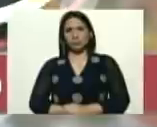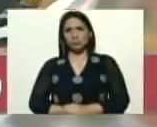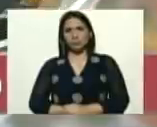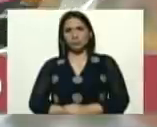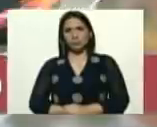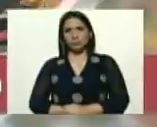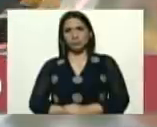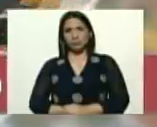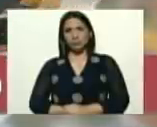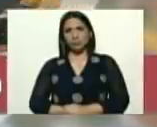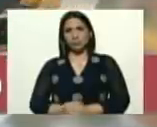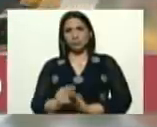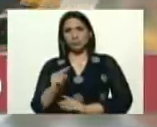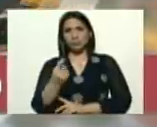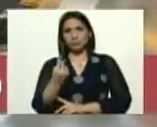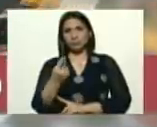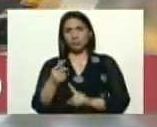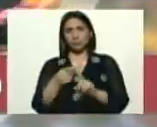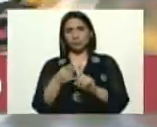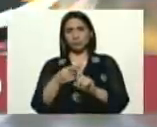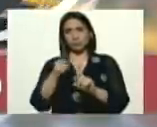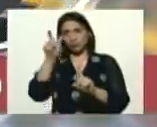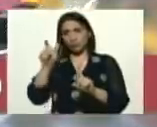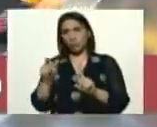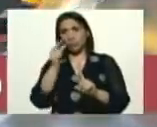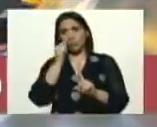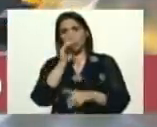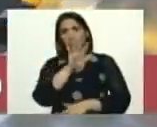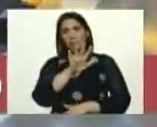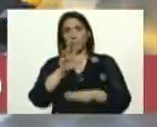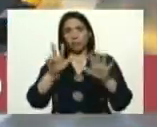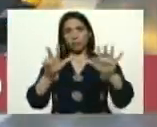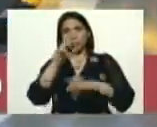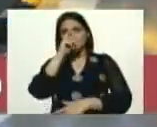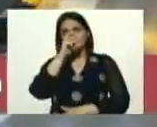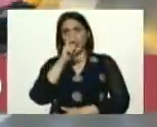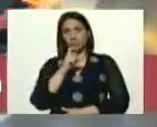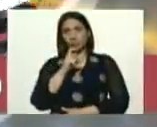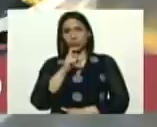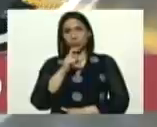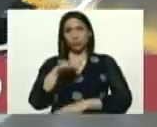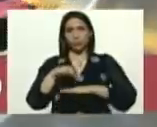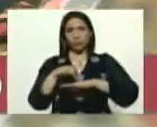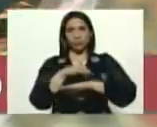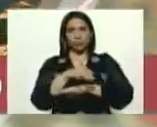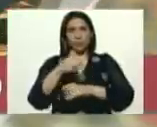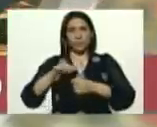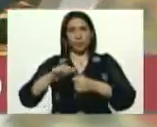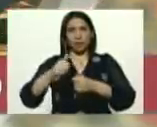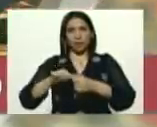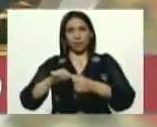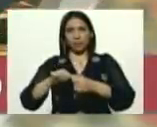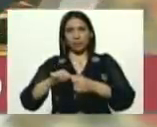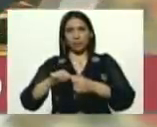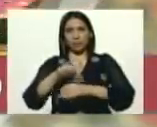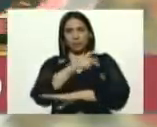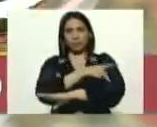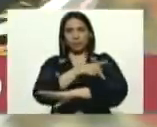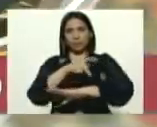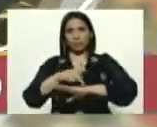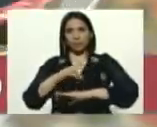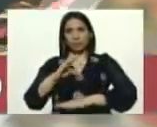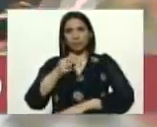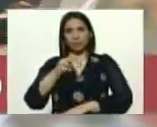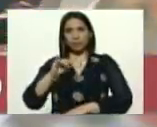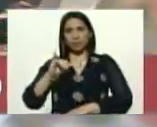fallecimiento. El primero de ellos es un hombre de 58 años de edad del municipio Maracaibo, parroquia